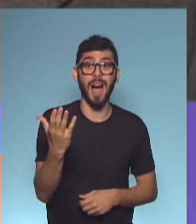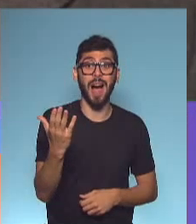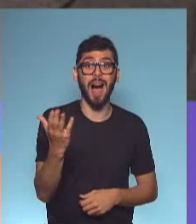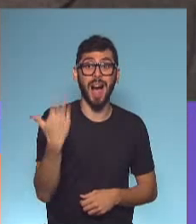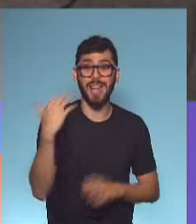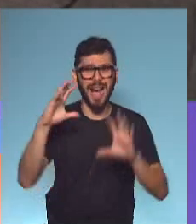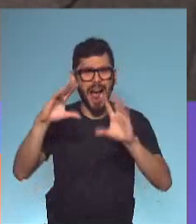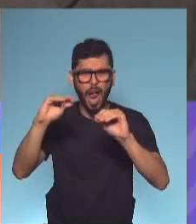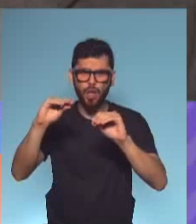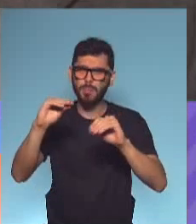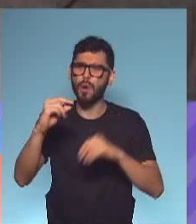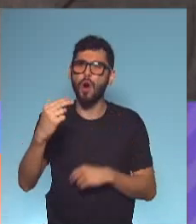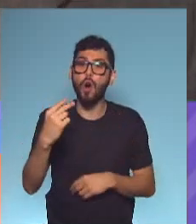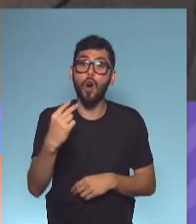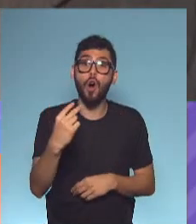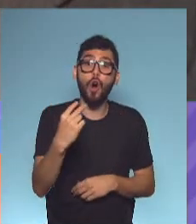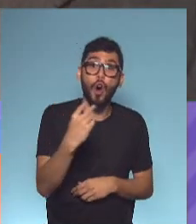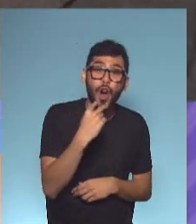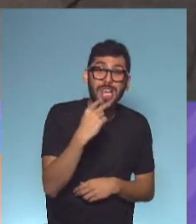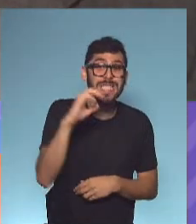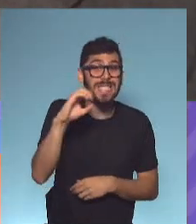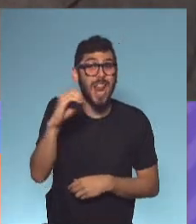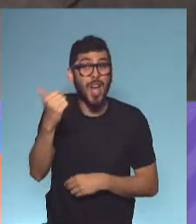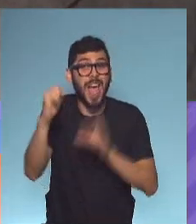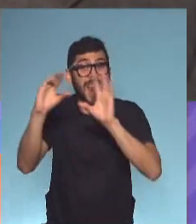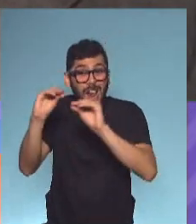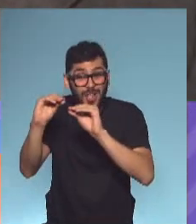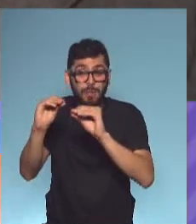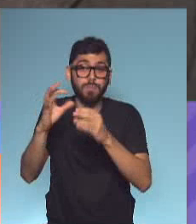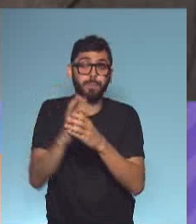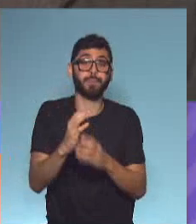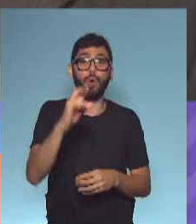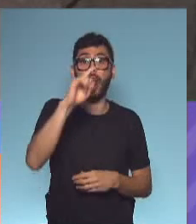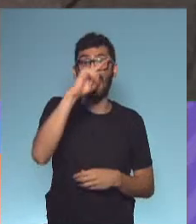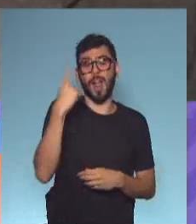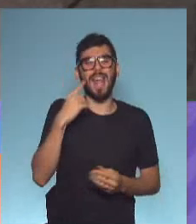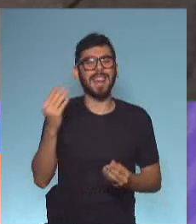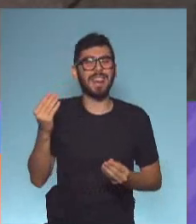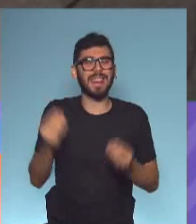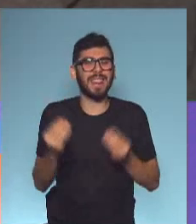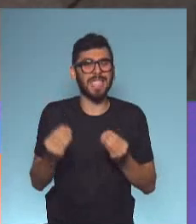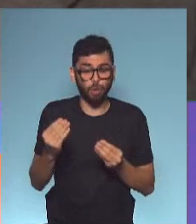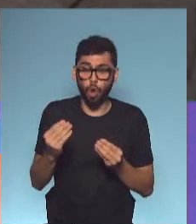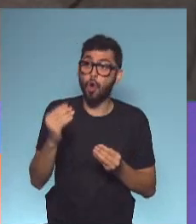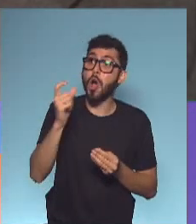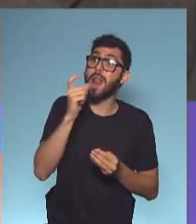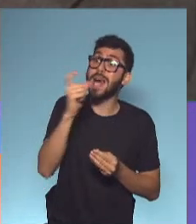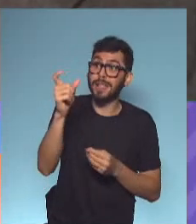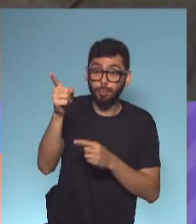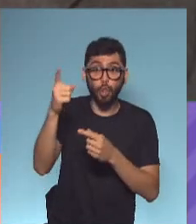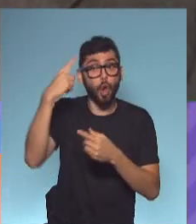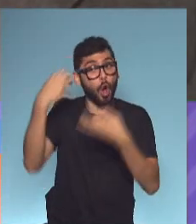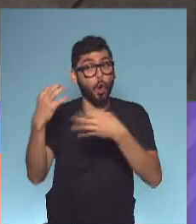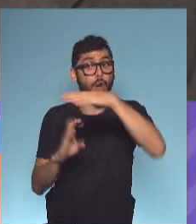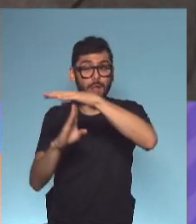Ayer a la noche, a las 23:06, la Procuración del Tesoro, es decir, el Estado Nacional, le respondió a la Corte Suprema pidiéndole dos